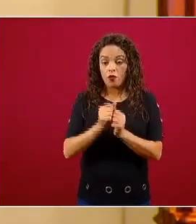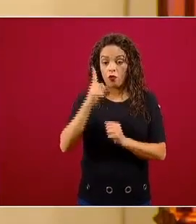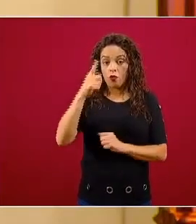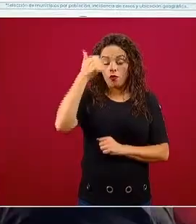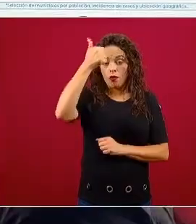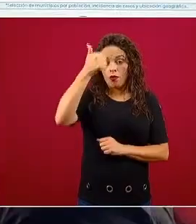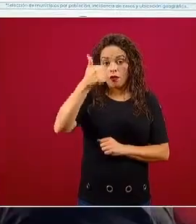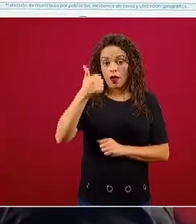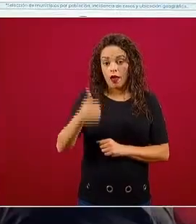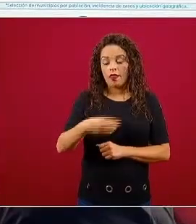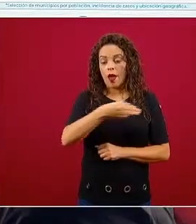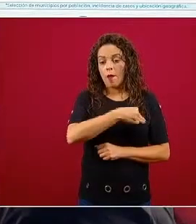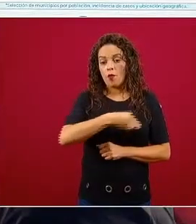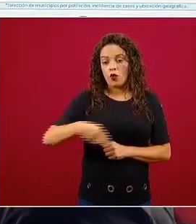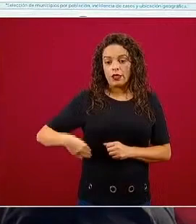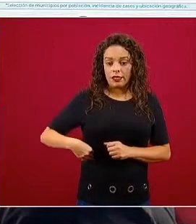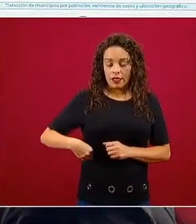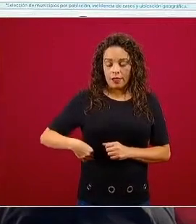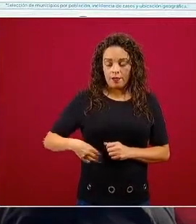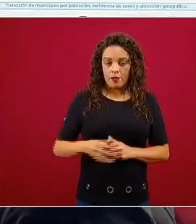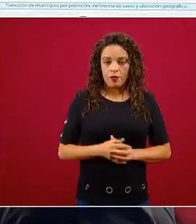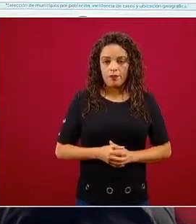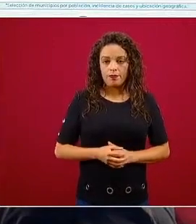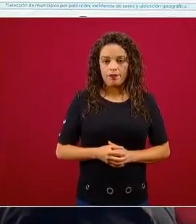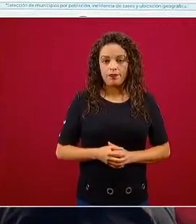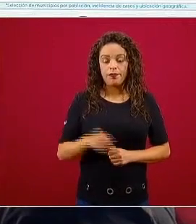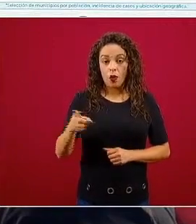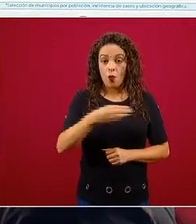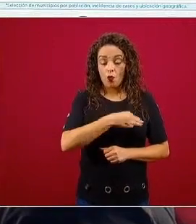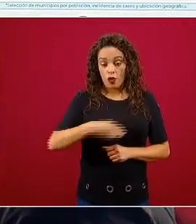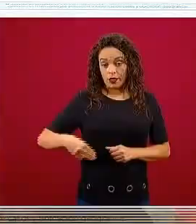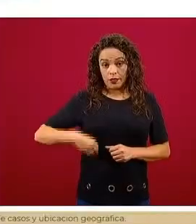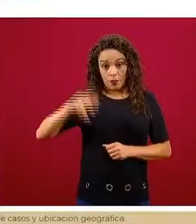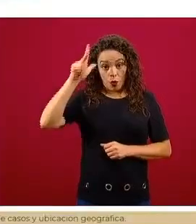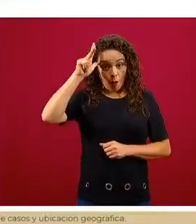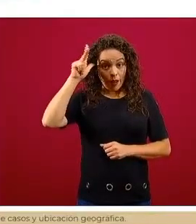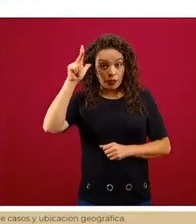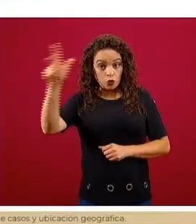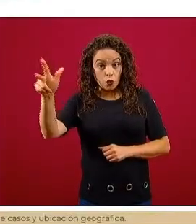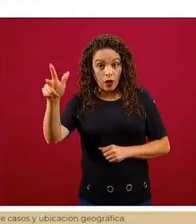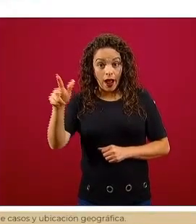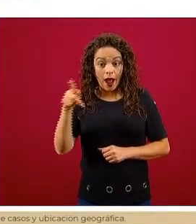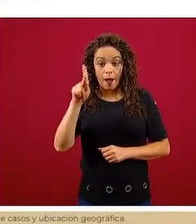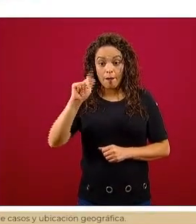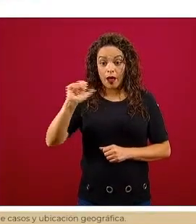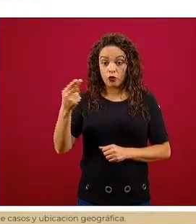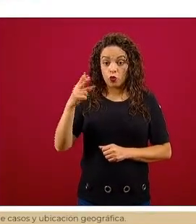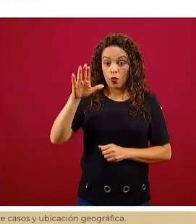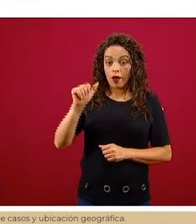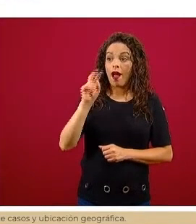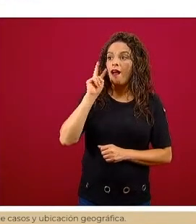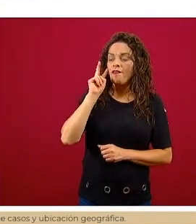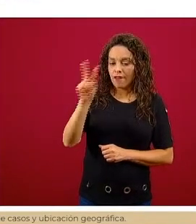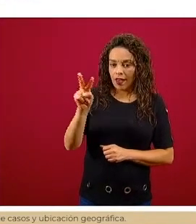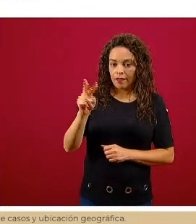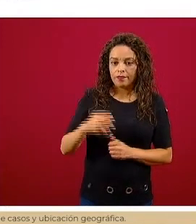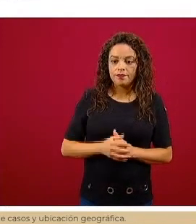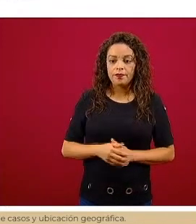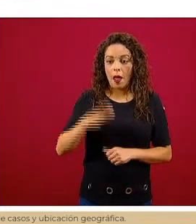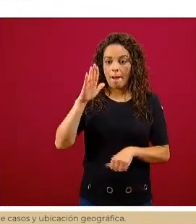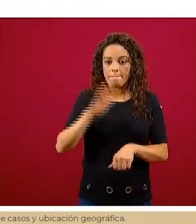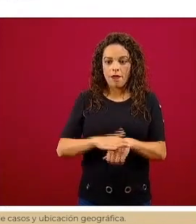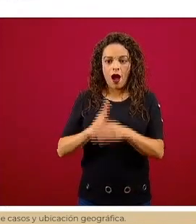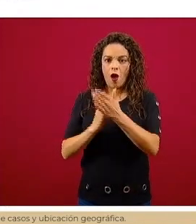esta imagen, es precisamente el municipio de Pachuca. Veamos lo que inicia junto con los demás municipios, es el que tiene el pico más